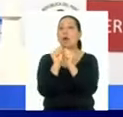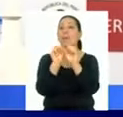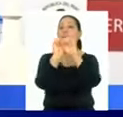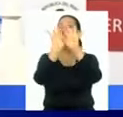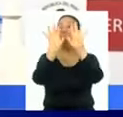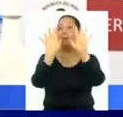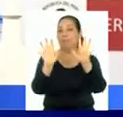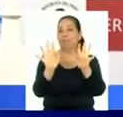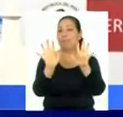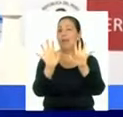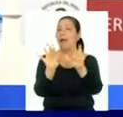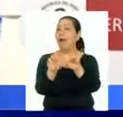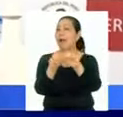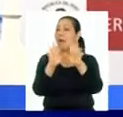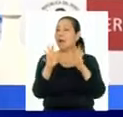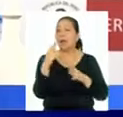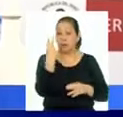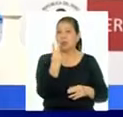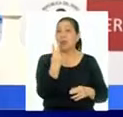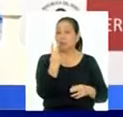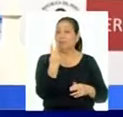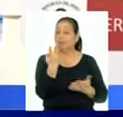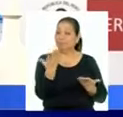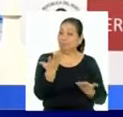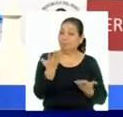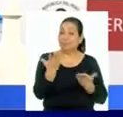transparencia. Hay